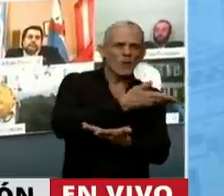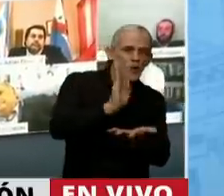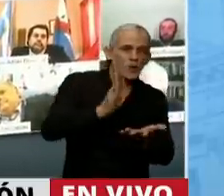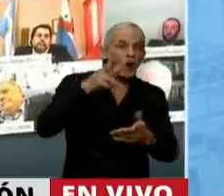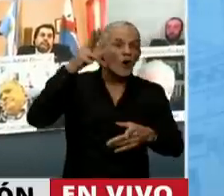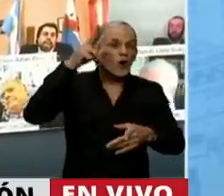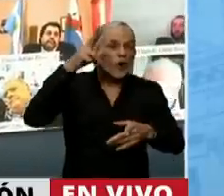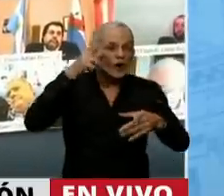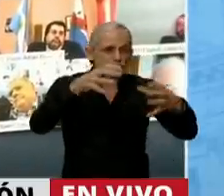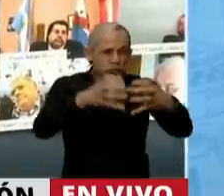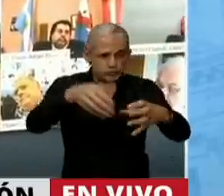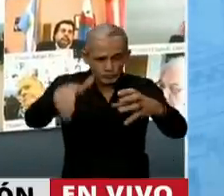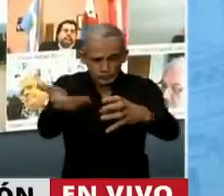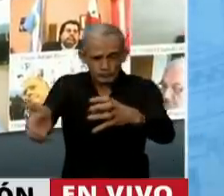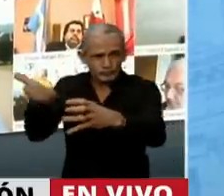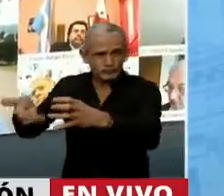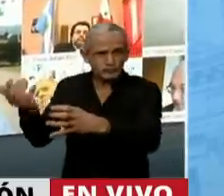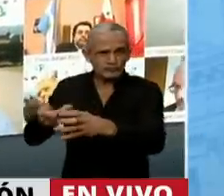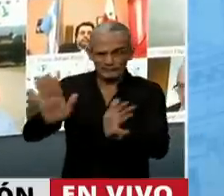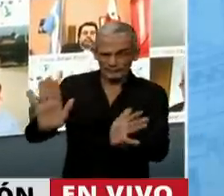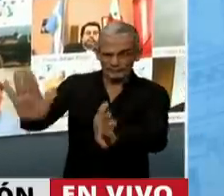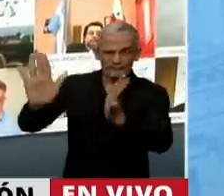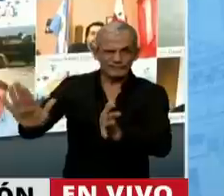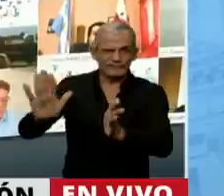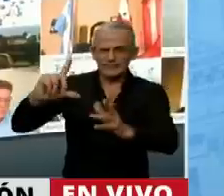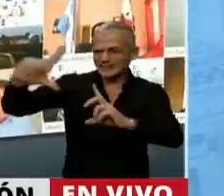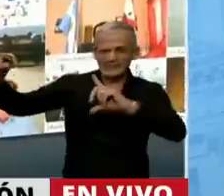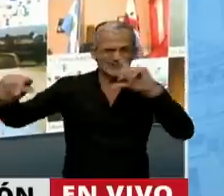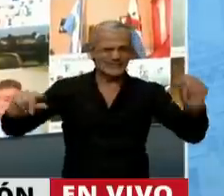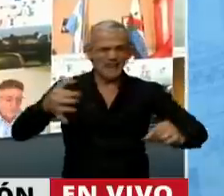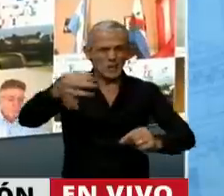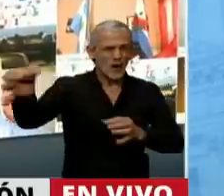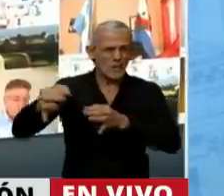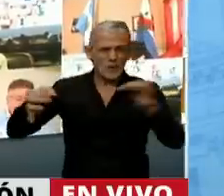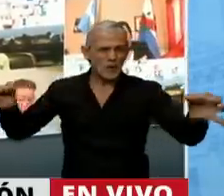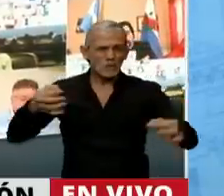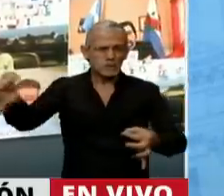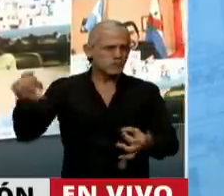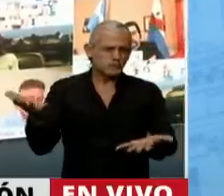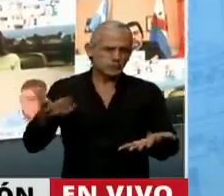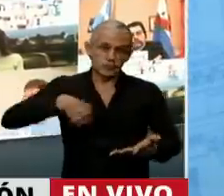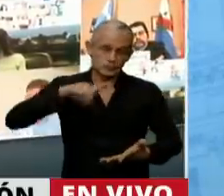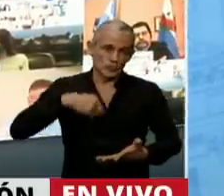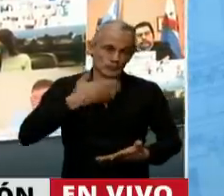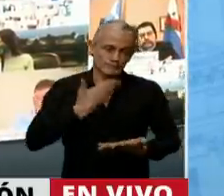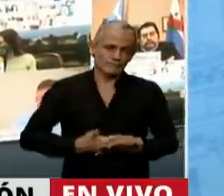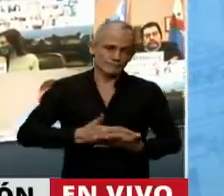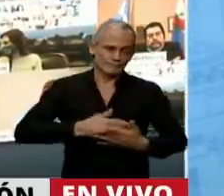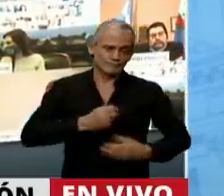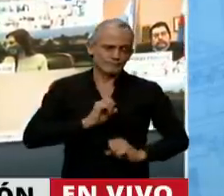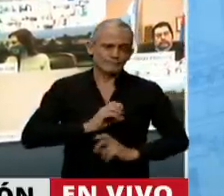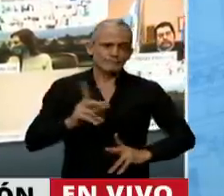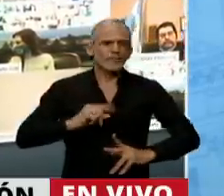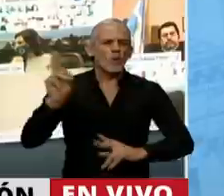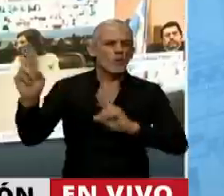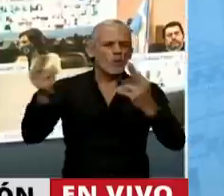8 pozos que estaban rezagados en zonas de mucho conflicto, como todos nos conmovimos, con la